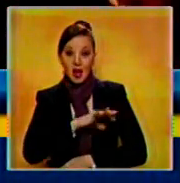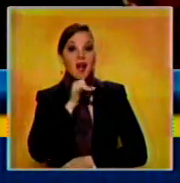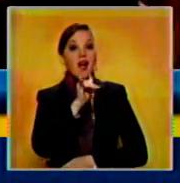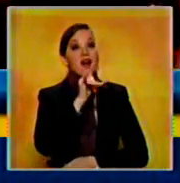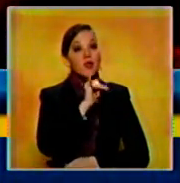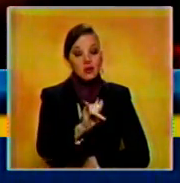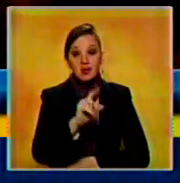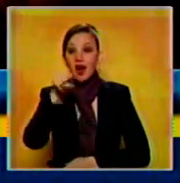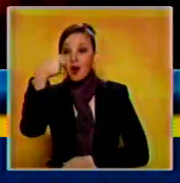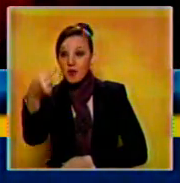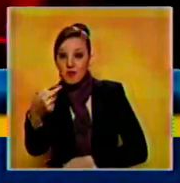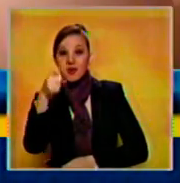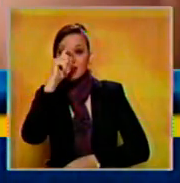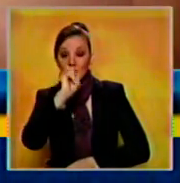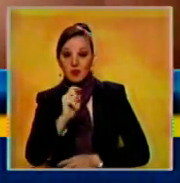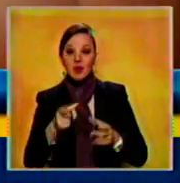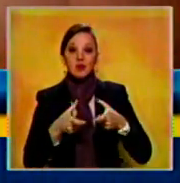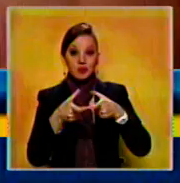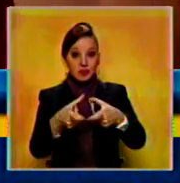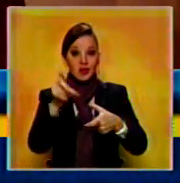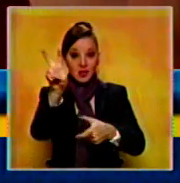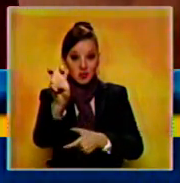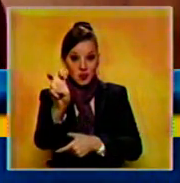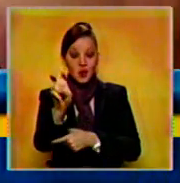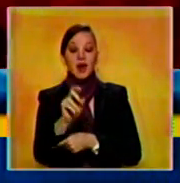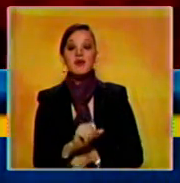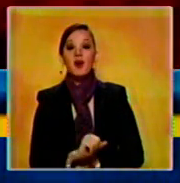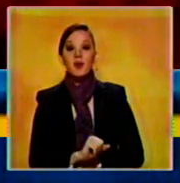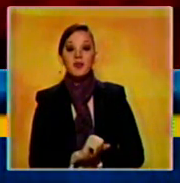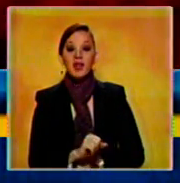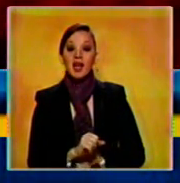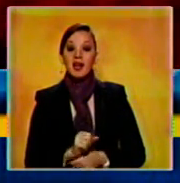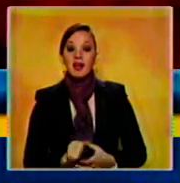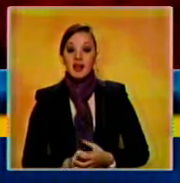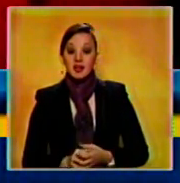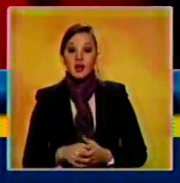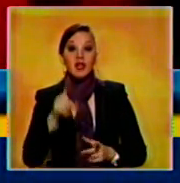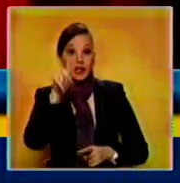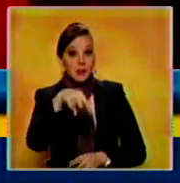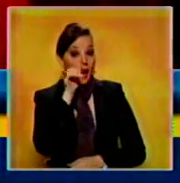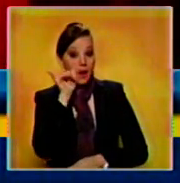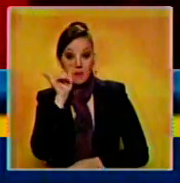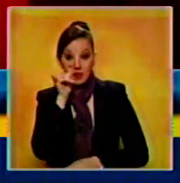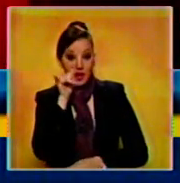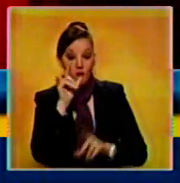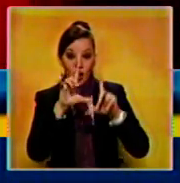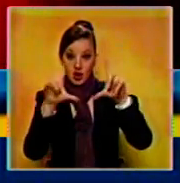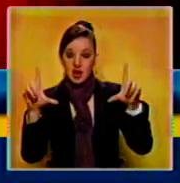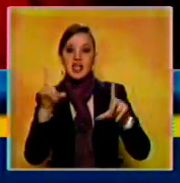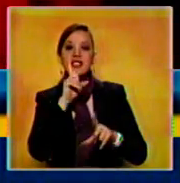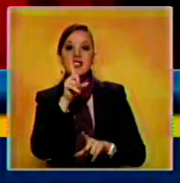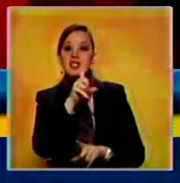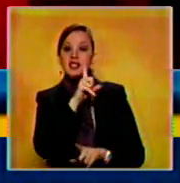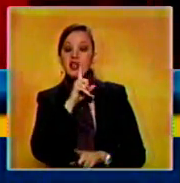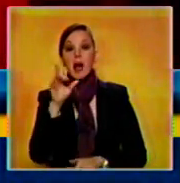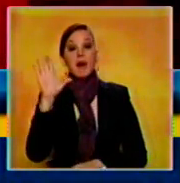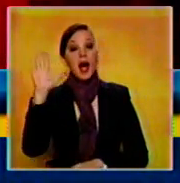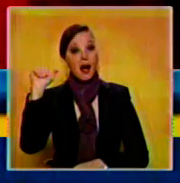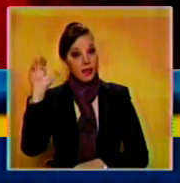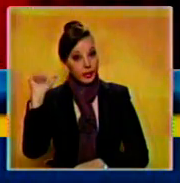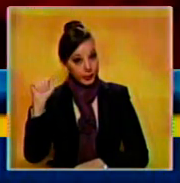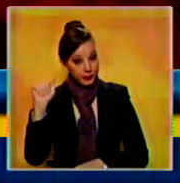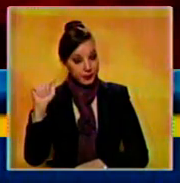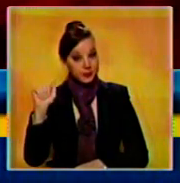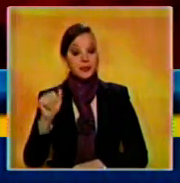producciones y proyectos. En este caso, para presentar el nuevo videoclip de su más reciente sencillo titulado Adiós, el